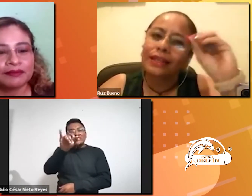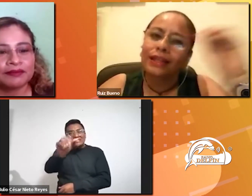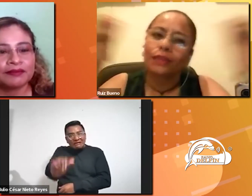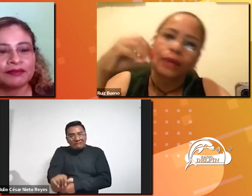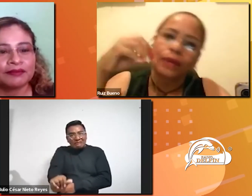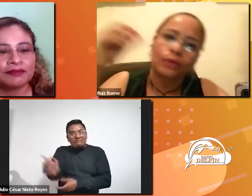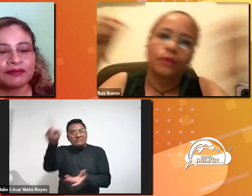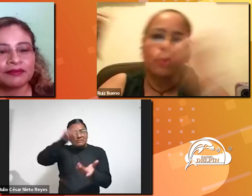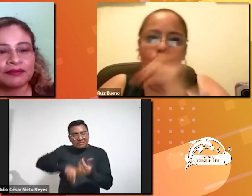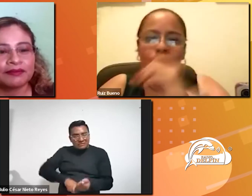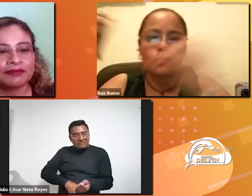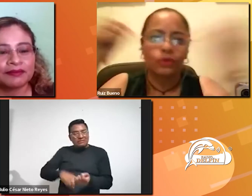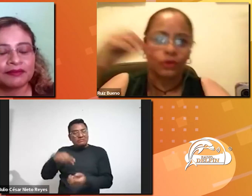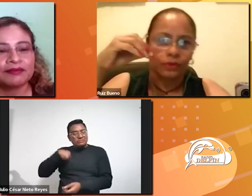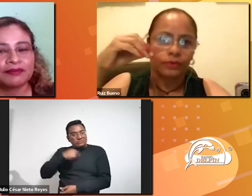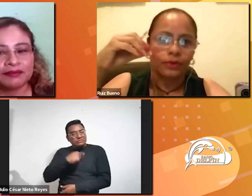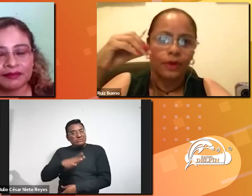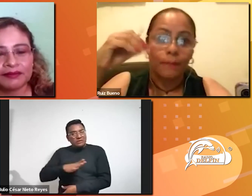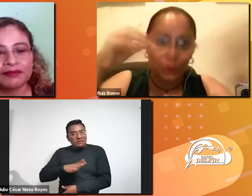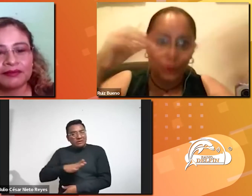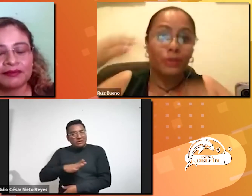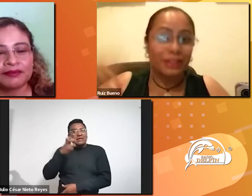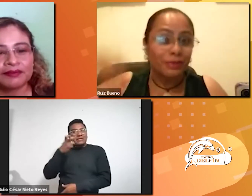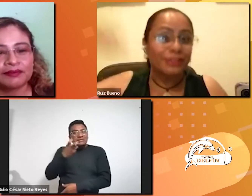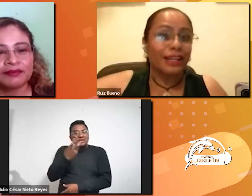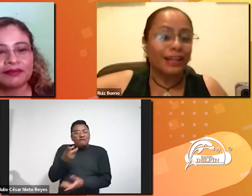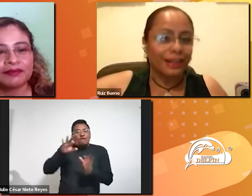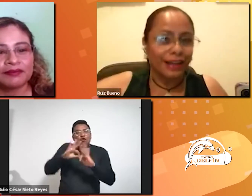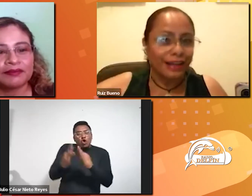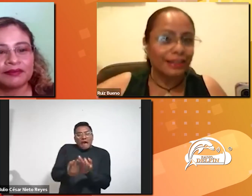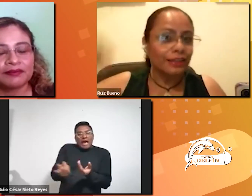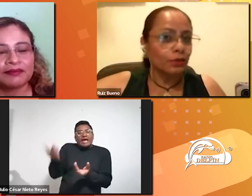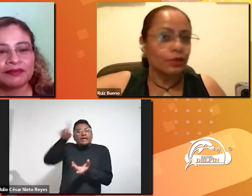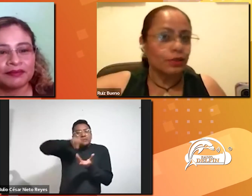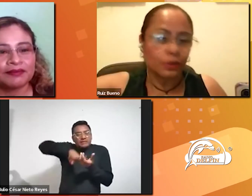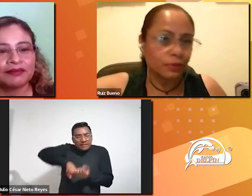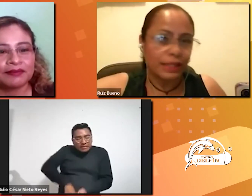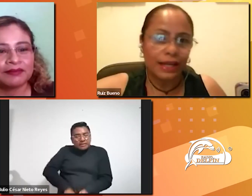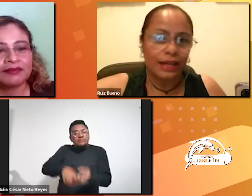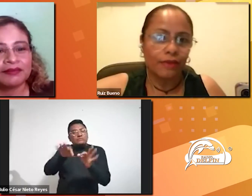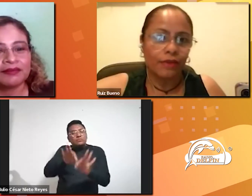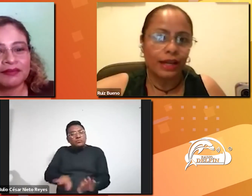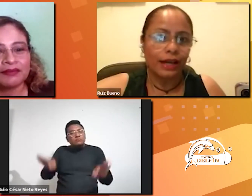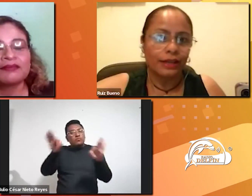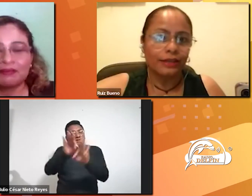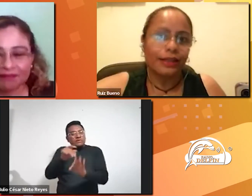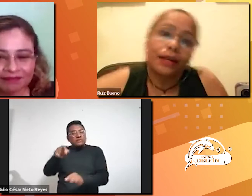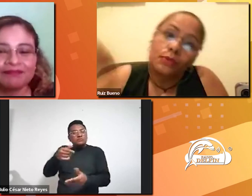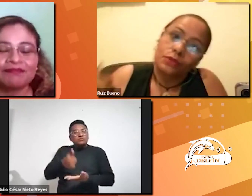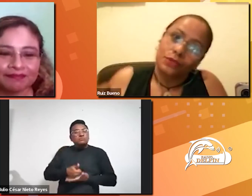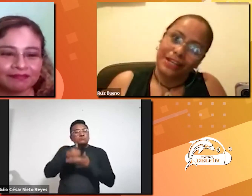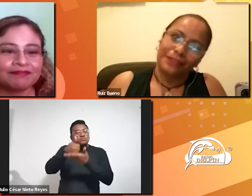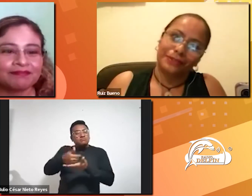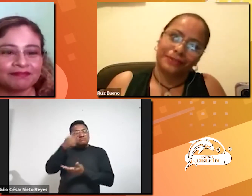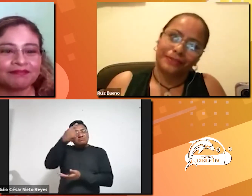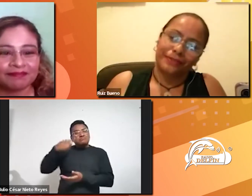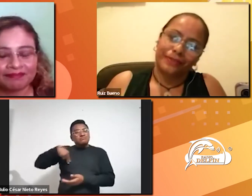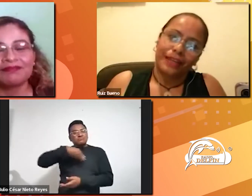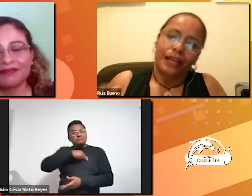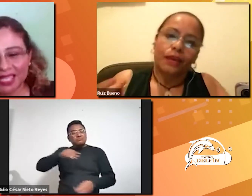está dictando para dónde movernos o no. Pero como estamos tan atentos de lo que nos piden allá afuera, dejamos de